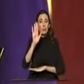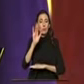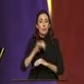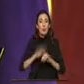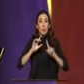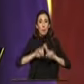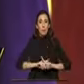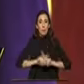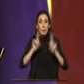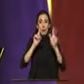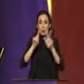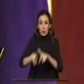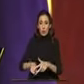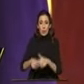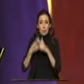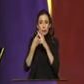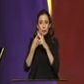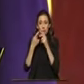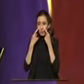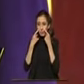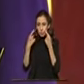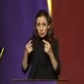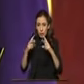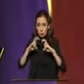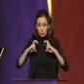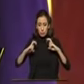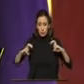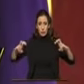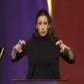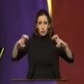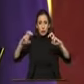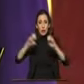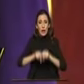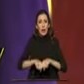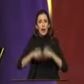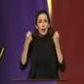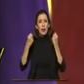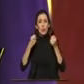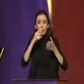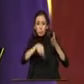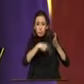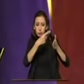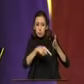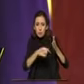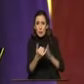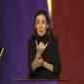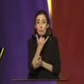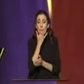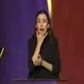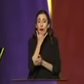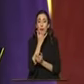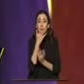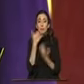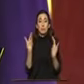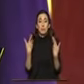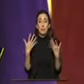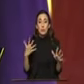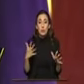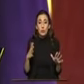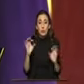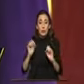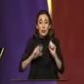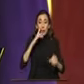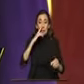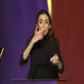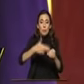Pero apenas arrancamos, descubrimos que los asientos están rotos, que el motor empieza a toser, que no tiene energía, que los